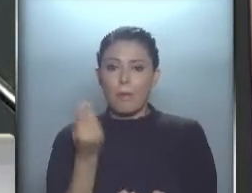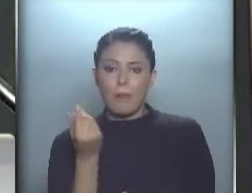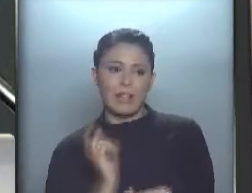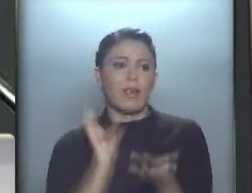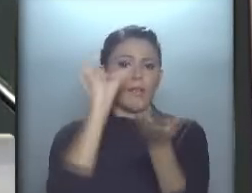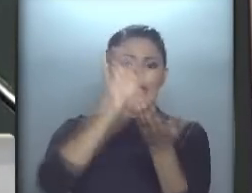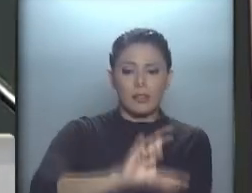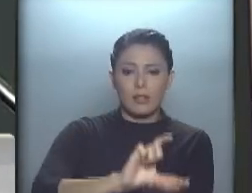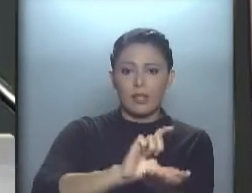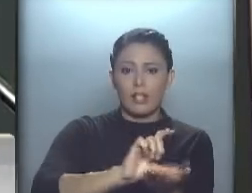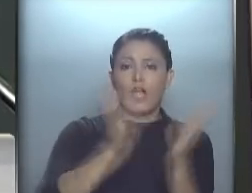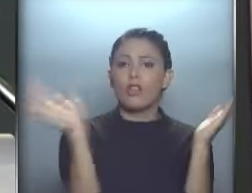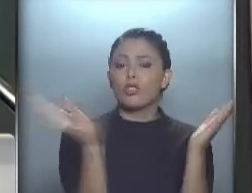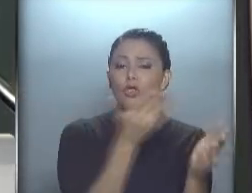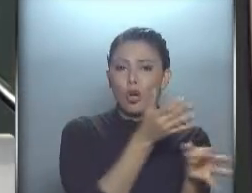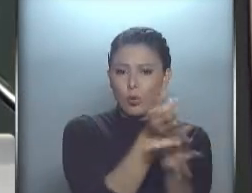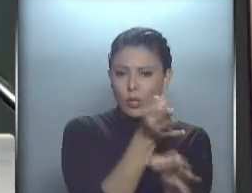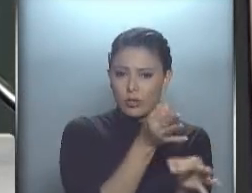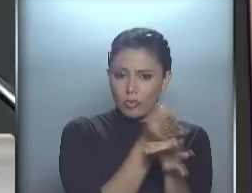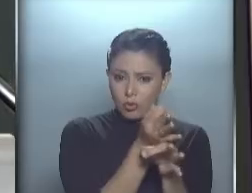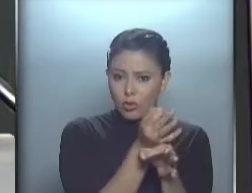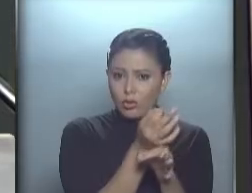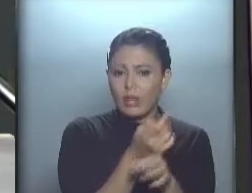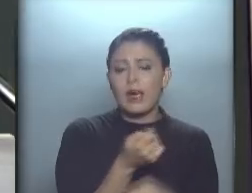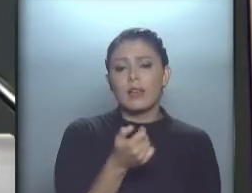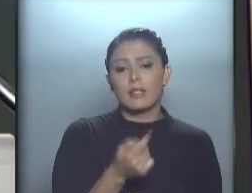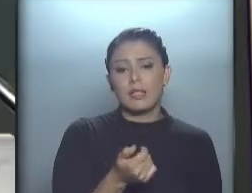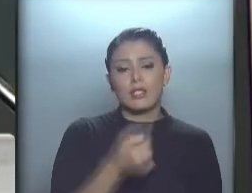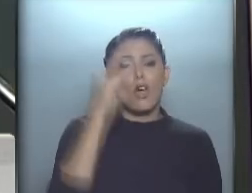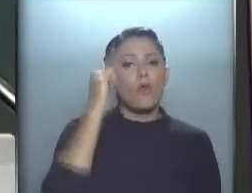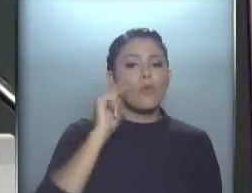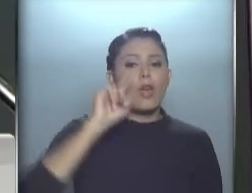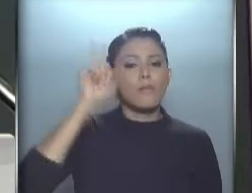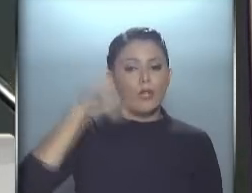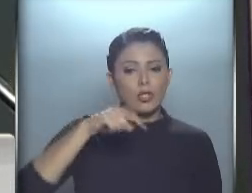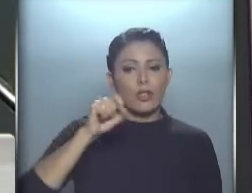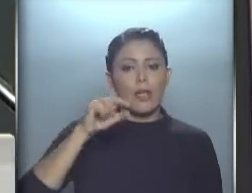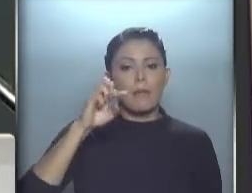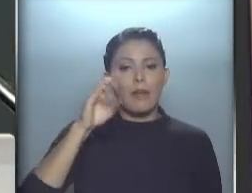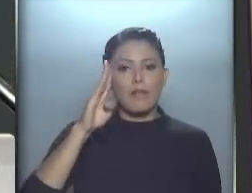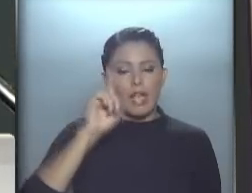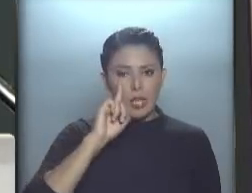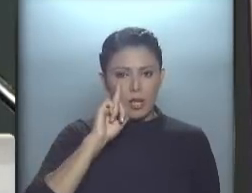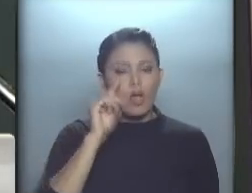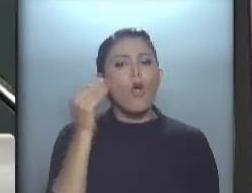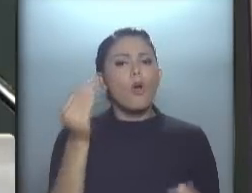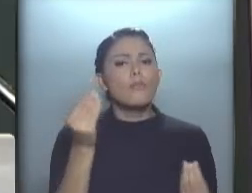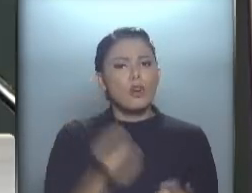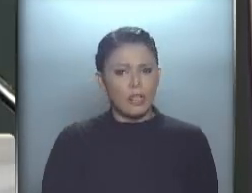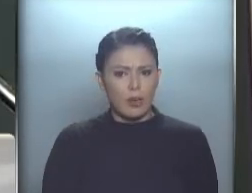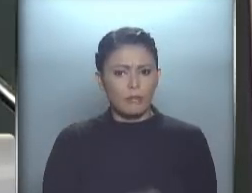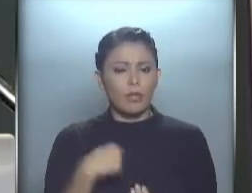hoy se asigna al sistema educativo es prácticamente equivalente a 9% del producto interno bruto Por qué Porque se